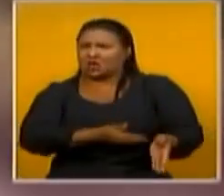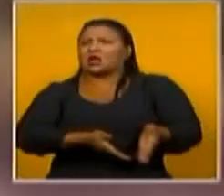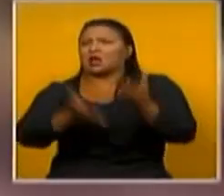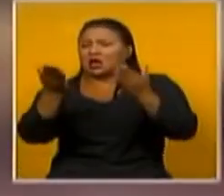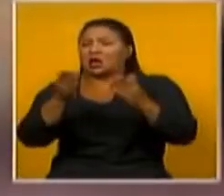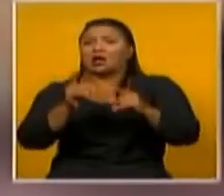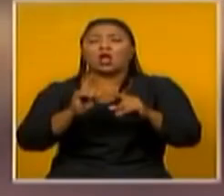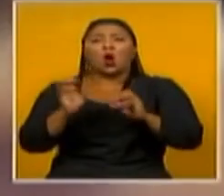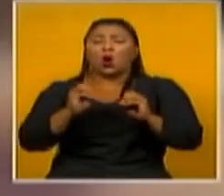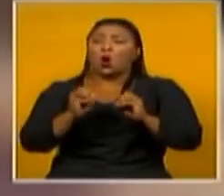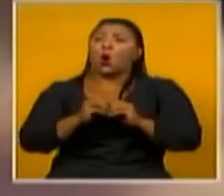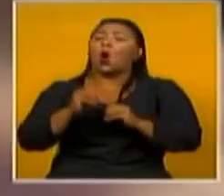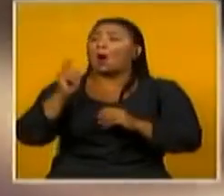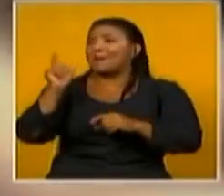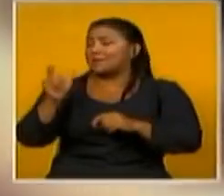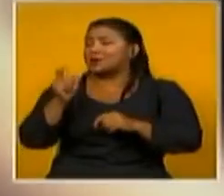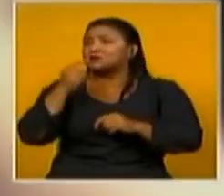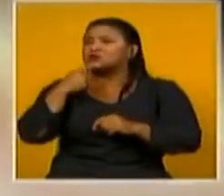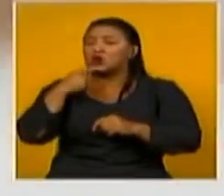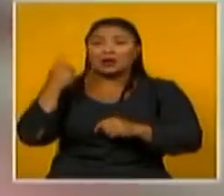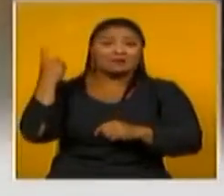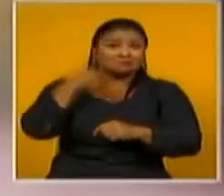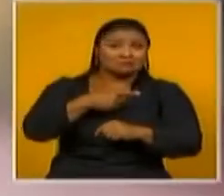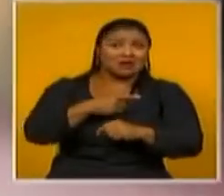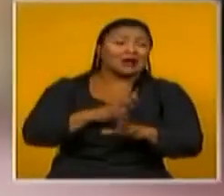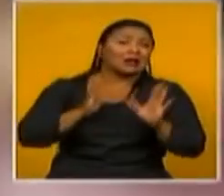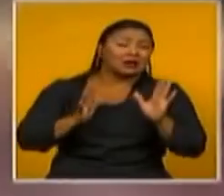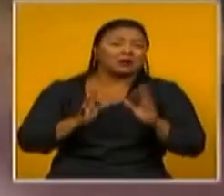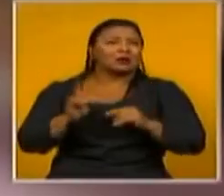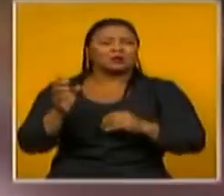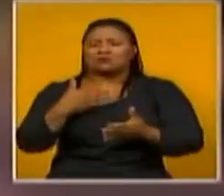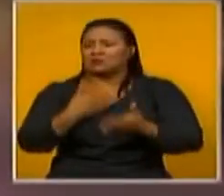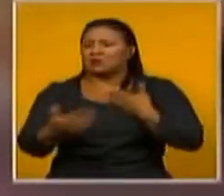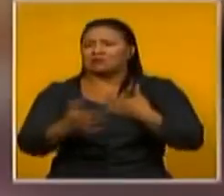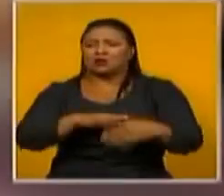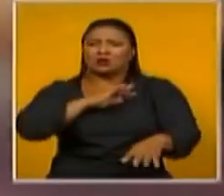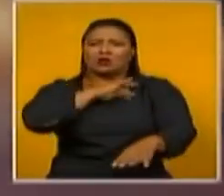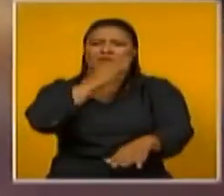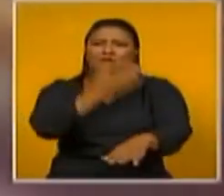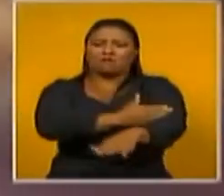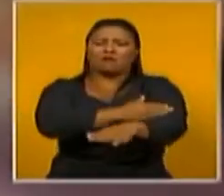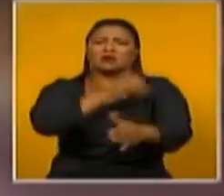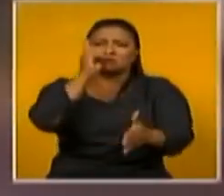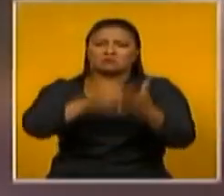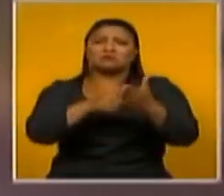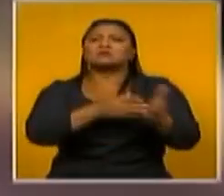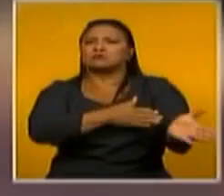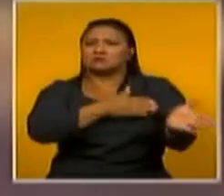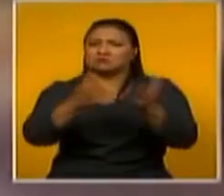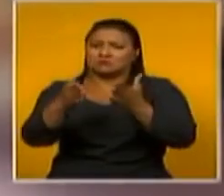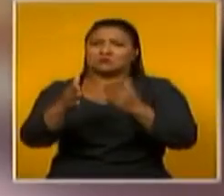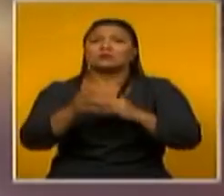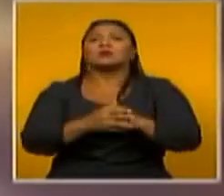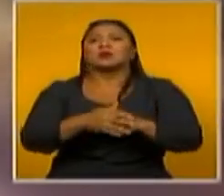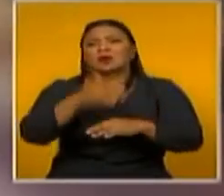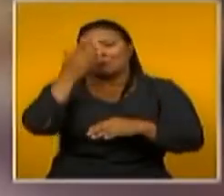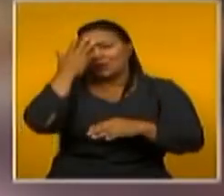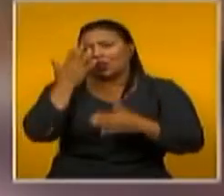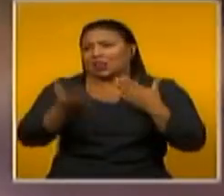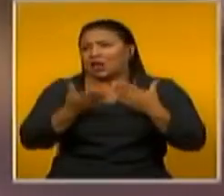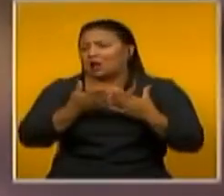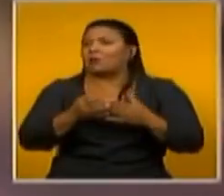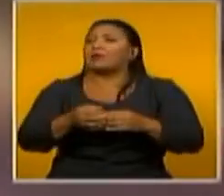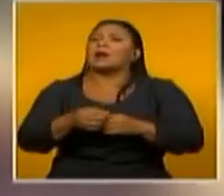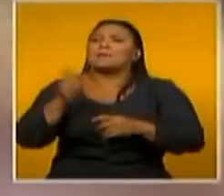o te chantajean con publicarlas. Piensa que puede tratarse de organizaciones que están detrás de trata de personas